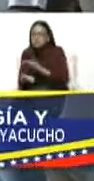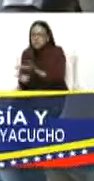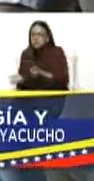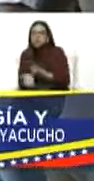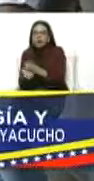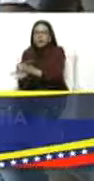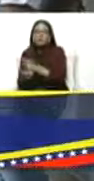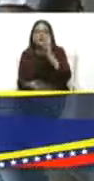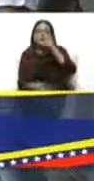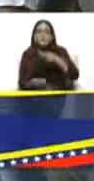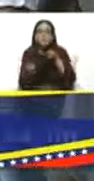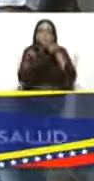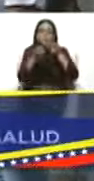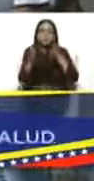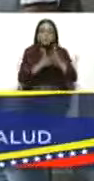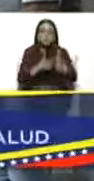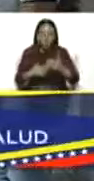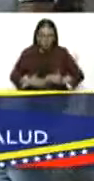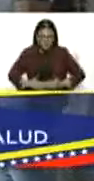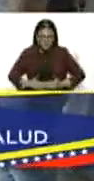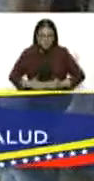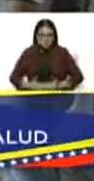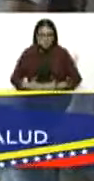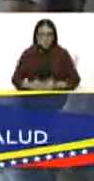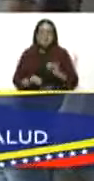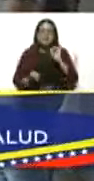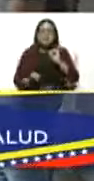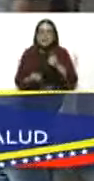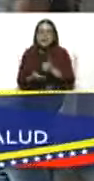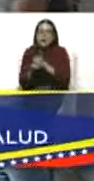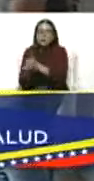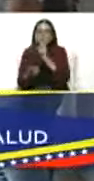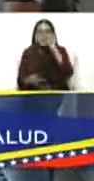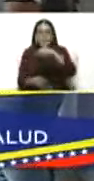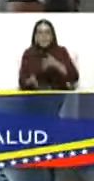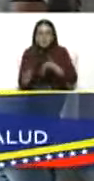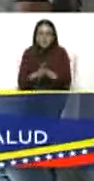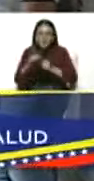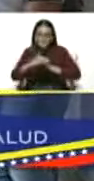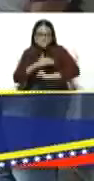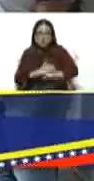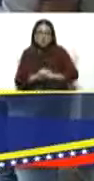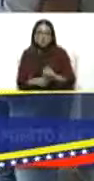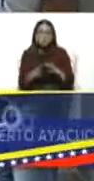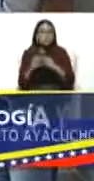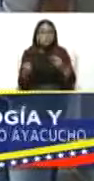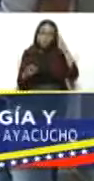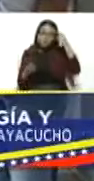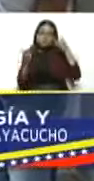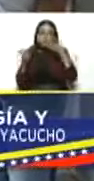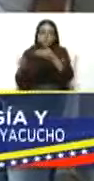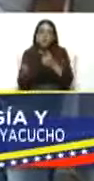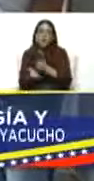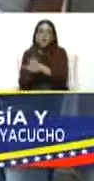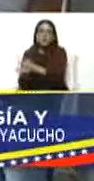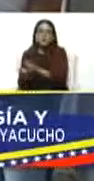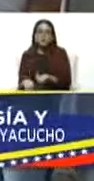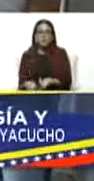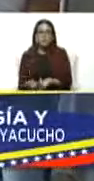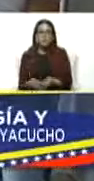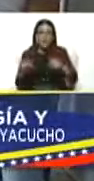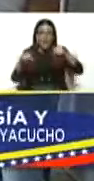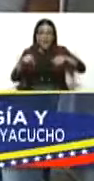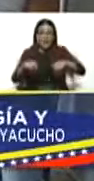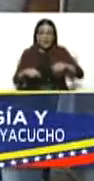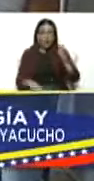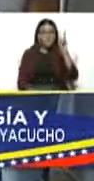del embarazo para que tenga un parto y un final feliz, un parto humanizado. Es 14 de junio, es